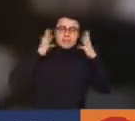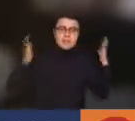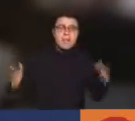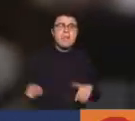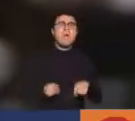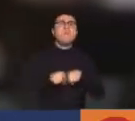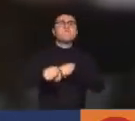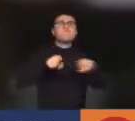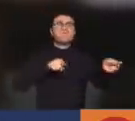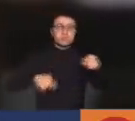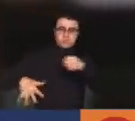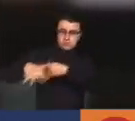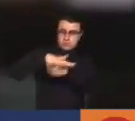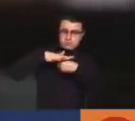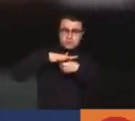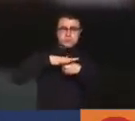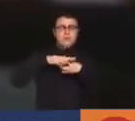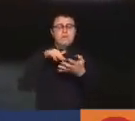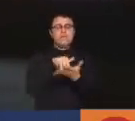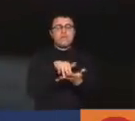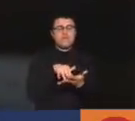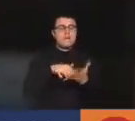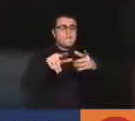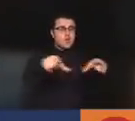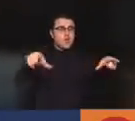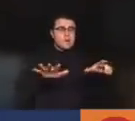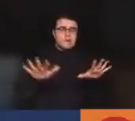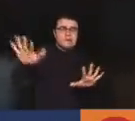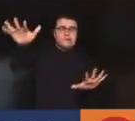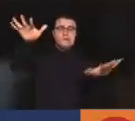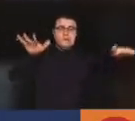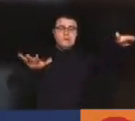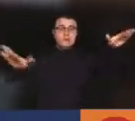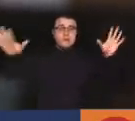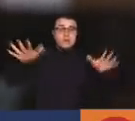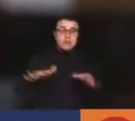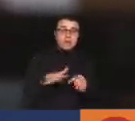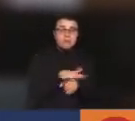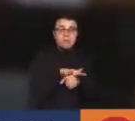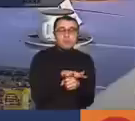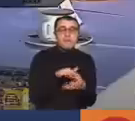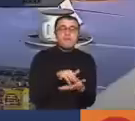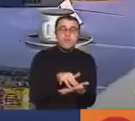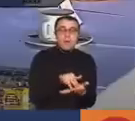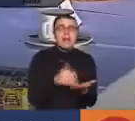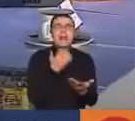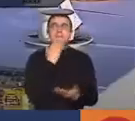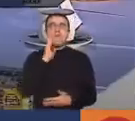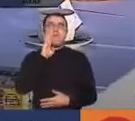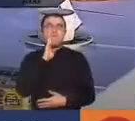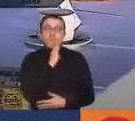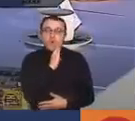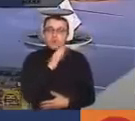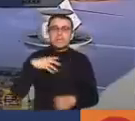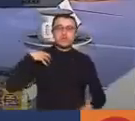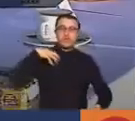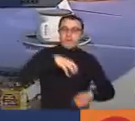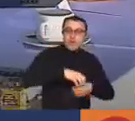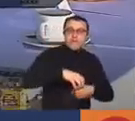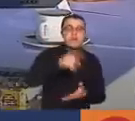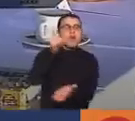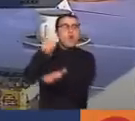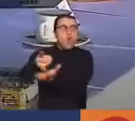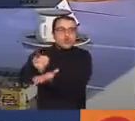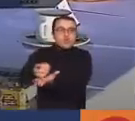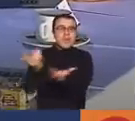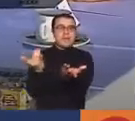sus sectores más vulnerables económicamente. Y obviamente Bosa, Ciudad Bolívar, todos sabemos, Usme,